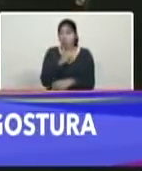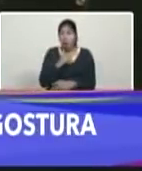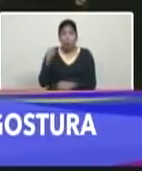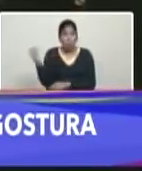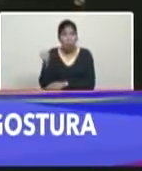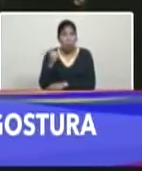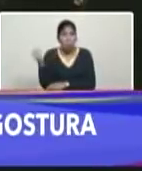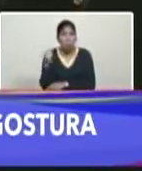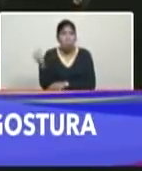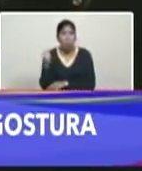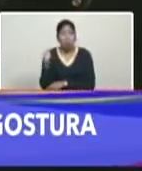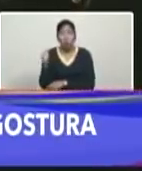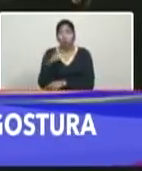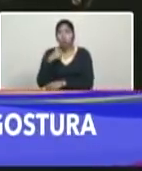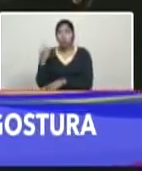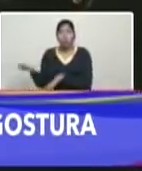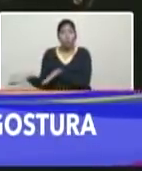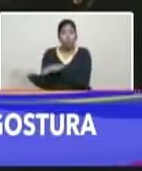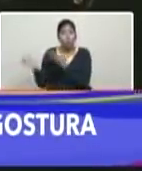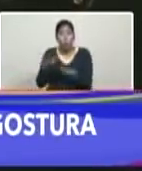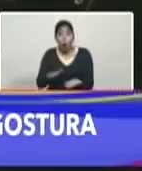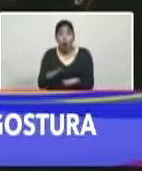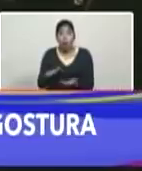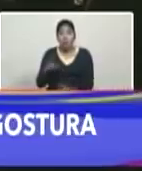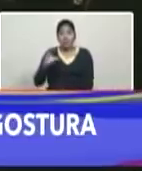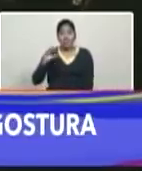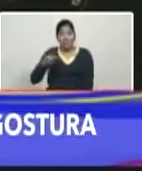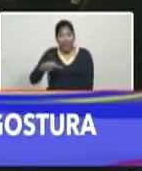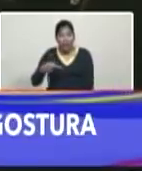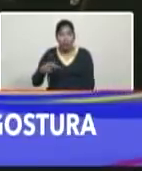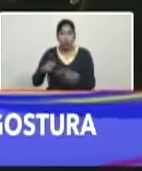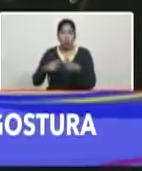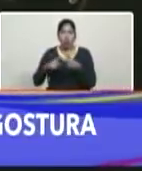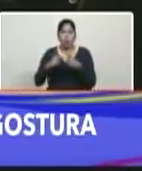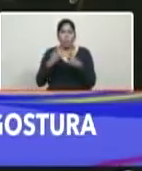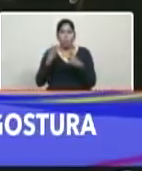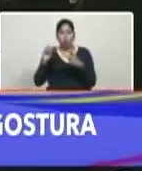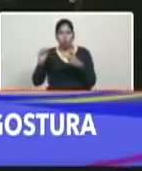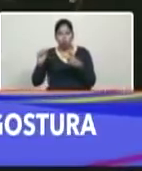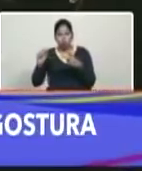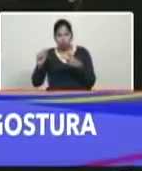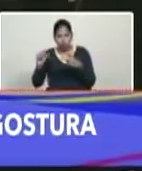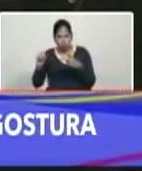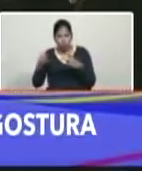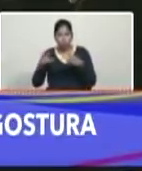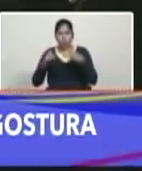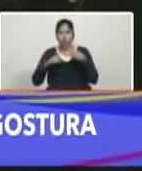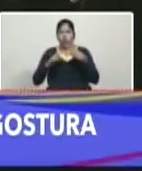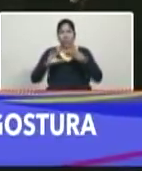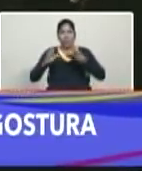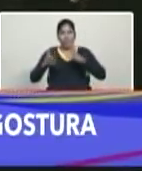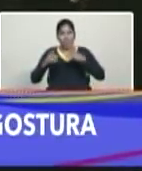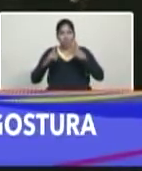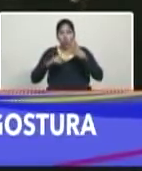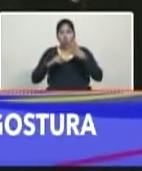que se mueren en las calles de Chicago, de Boston, de Nueva York, de San